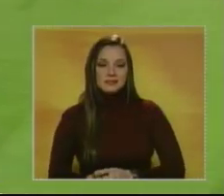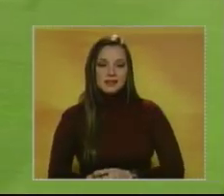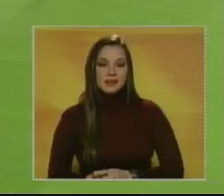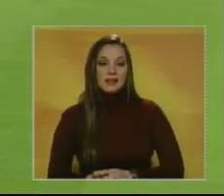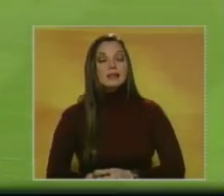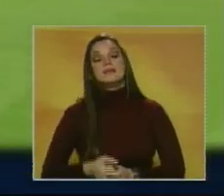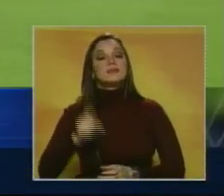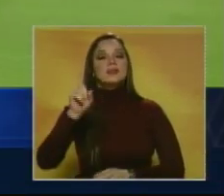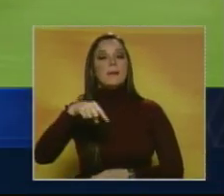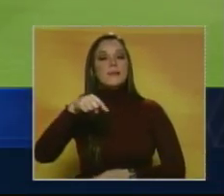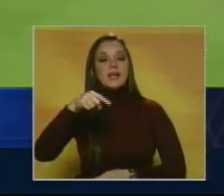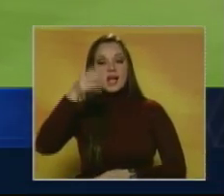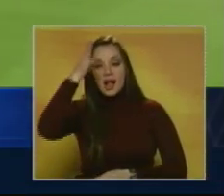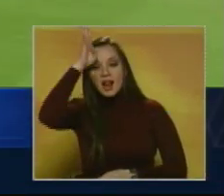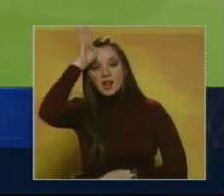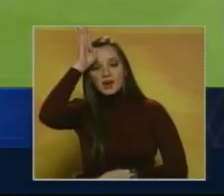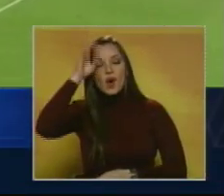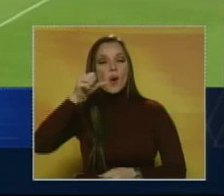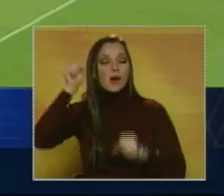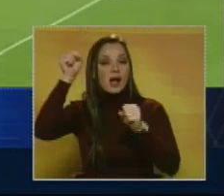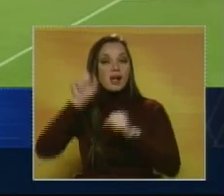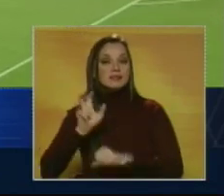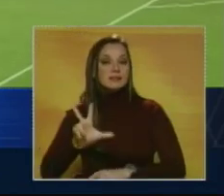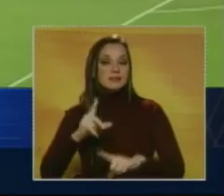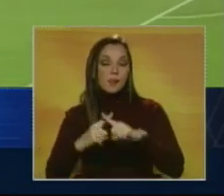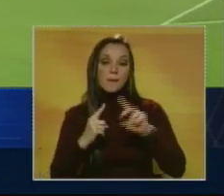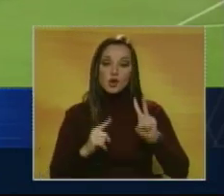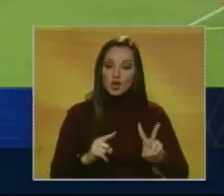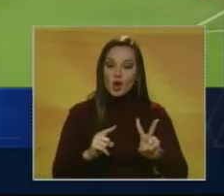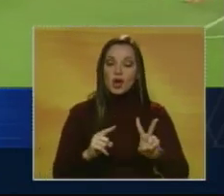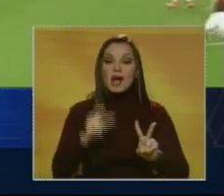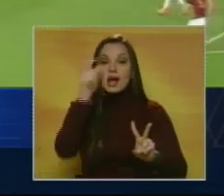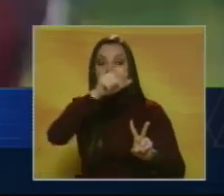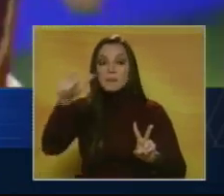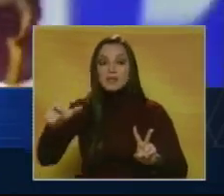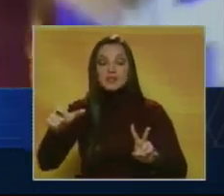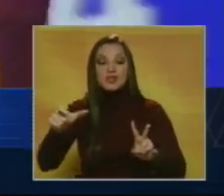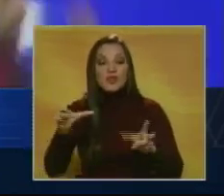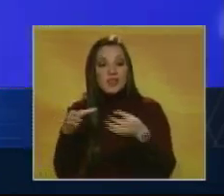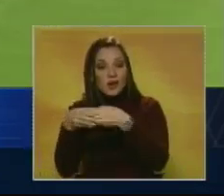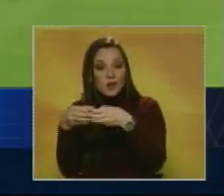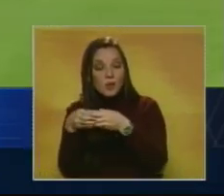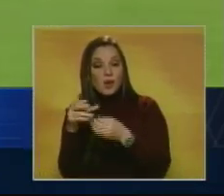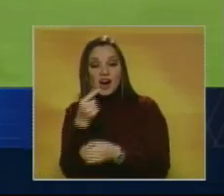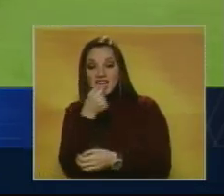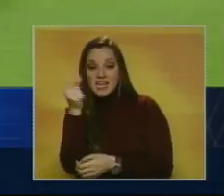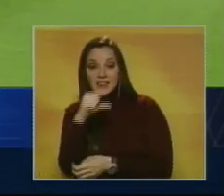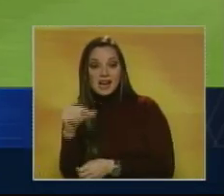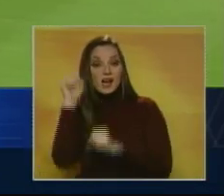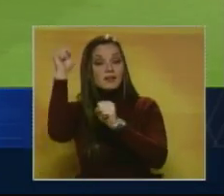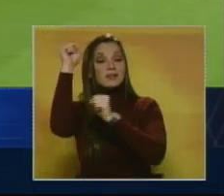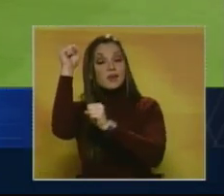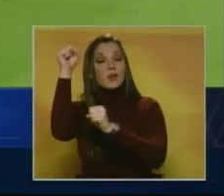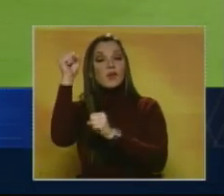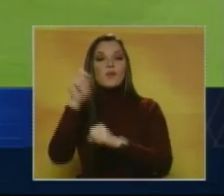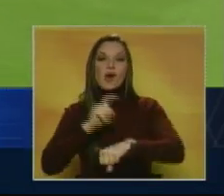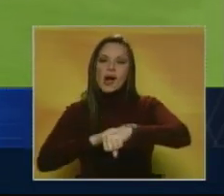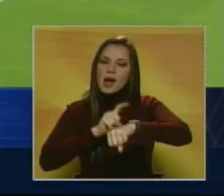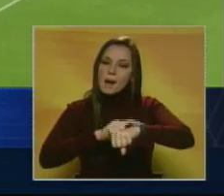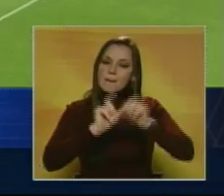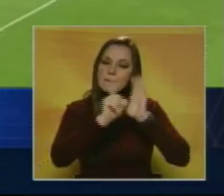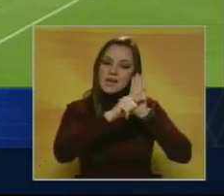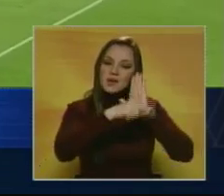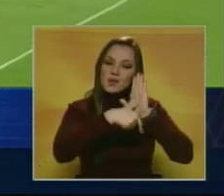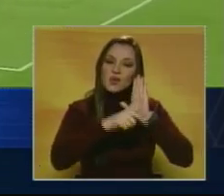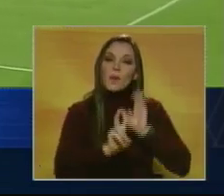En tanto, la Roma venció al Bayer Leverkusen 3-2. Los italianos se adelantaron con goles de Mohamed Salah al minuto 2 y Edin Dzeko al minuto 29. Pero